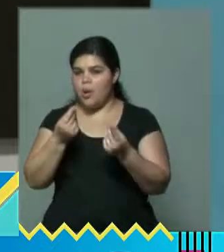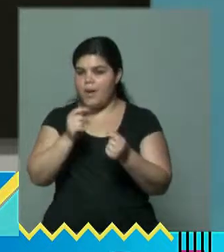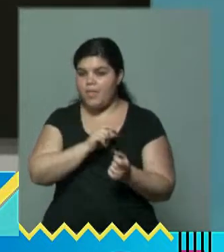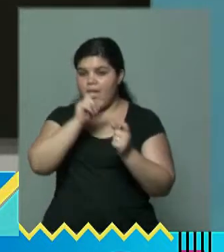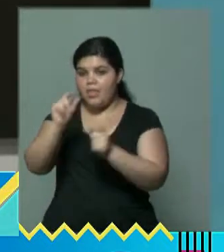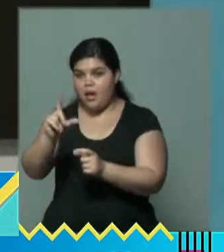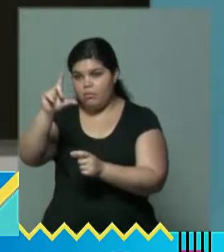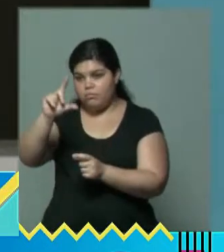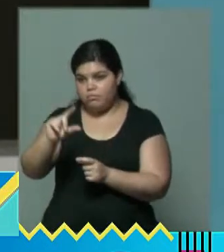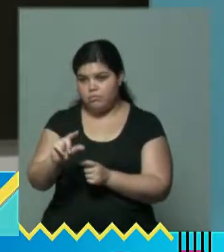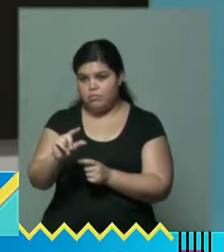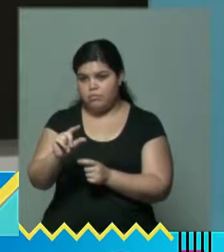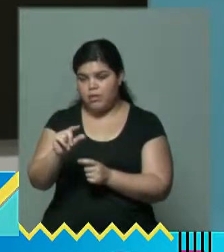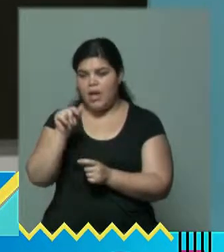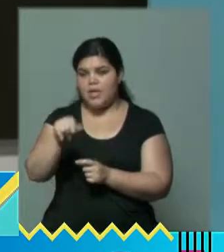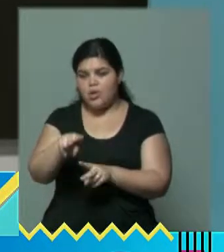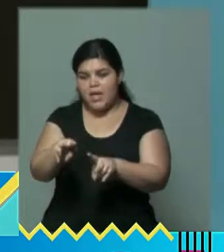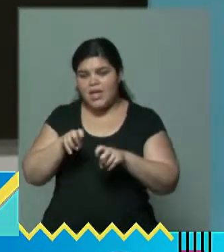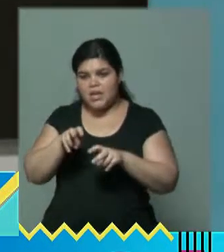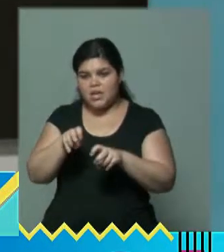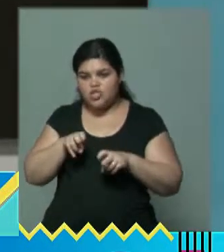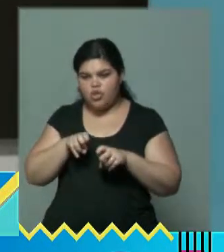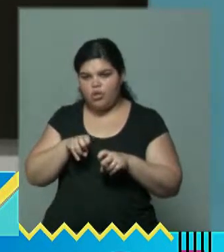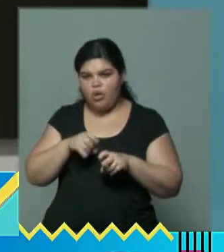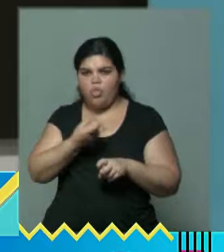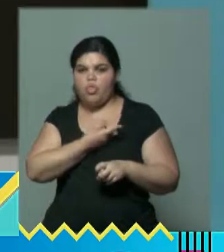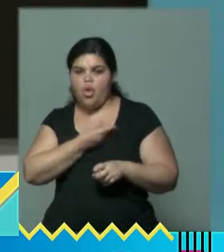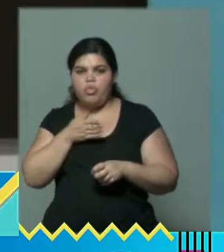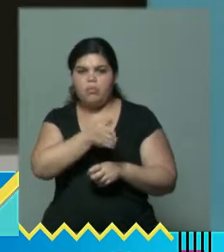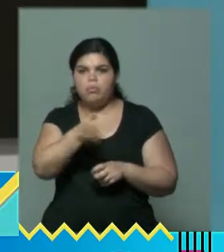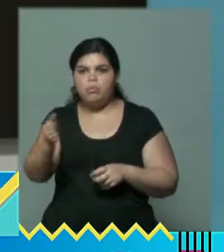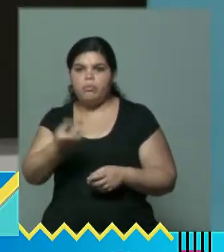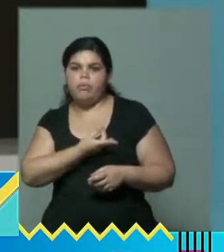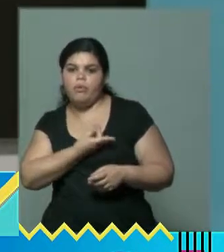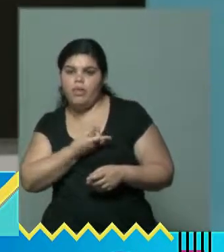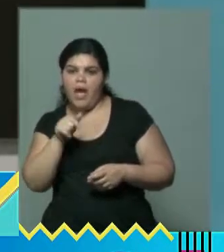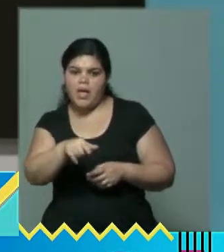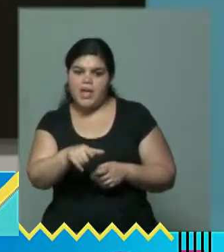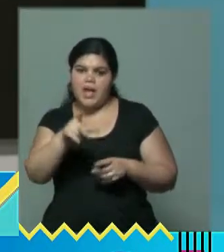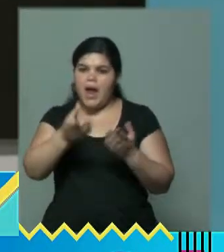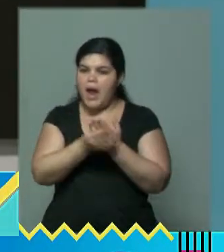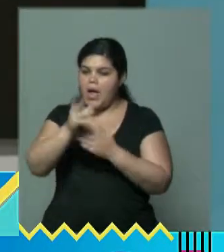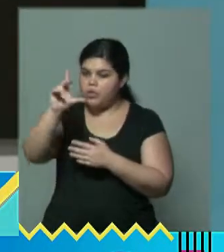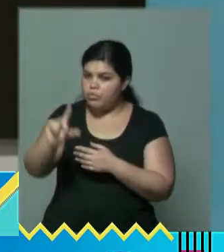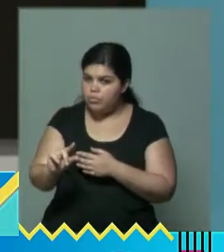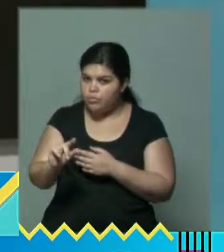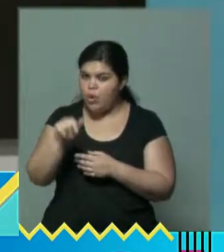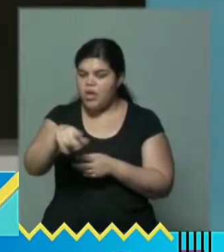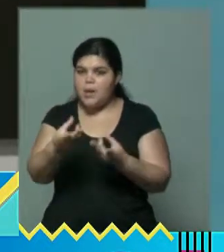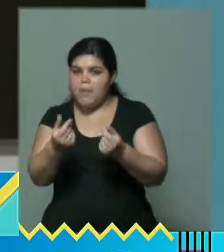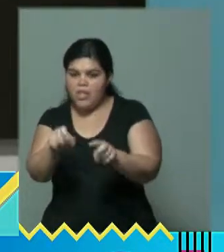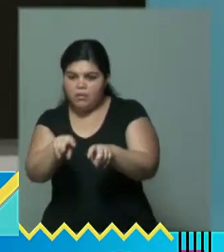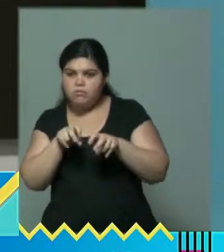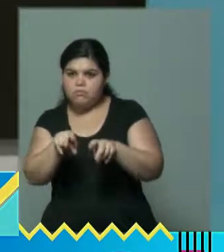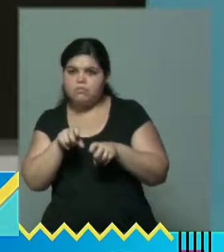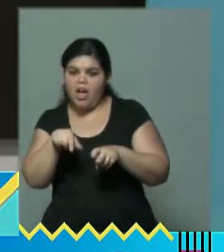partir de esto. ¿Esos ingresos se van a redestinar justamente para que estos costos bajen? ¿Se va a invertir ahí? ¿O cuál va a ser esa inversión o ese dinero que